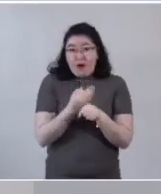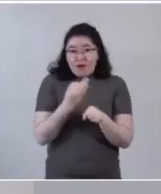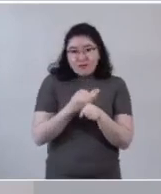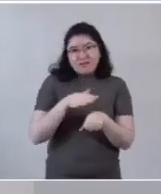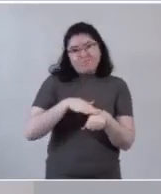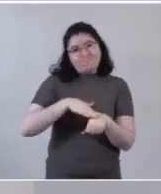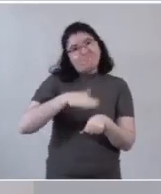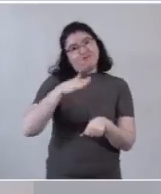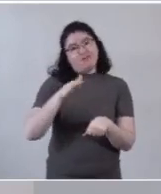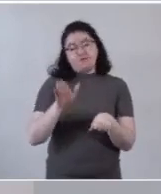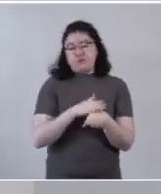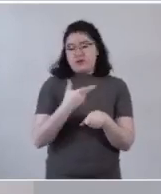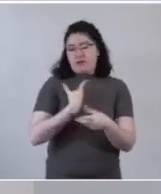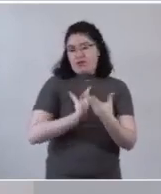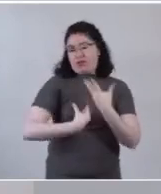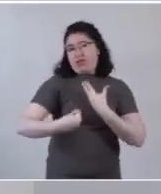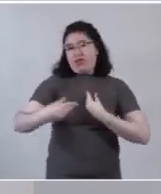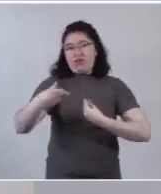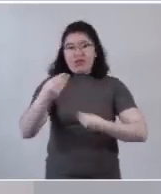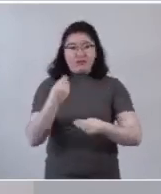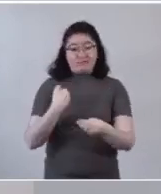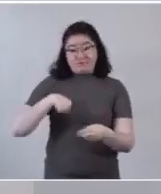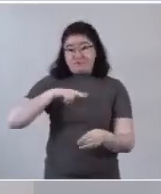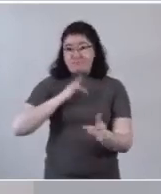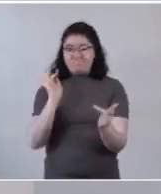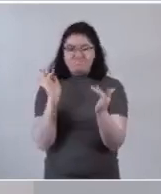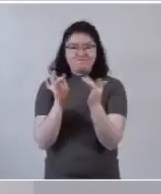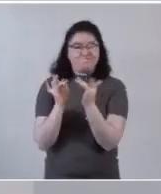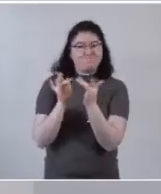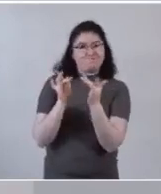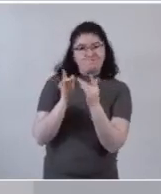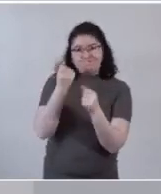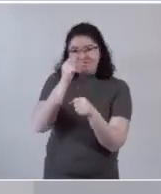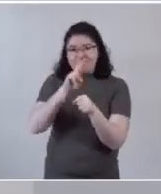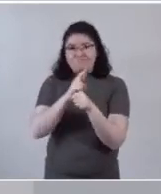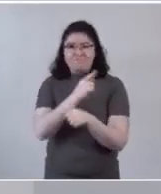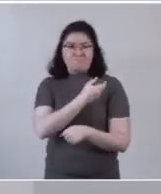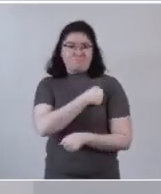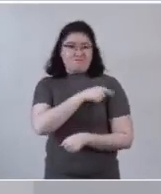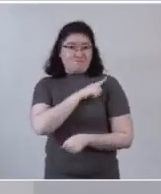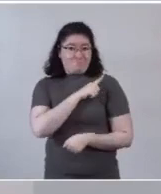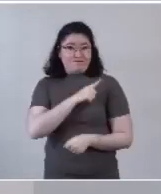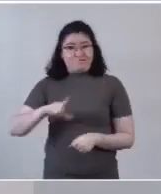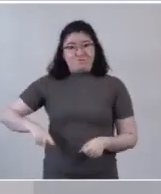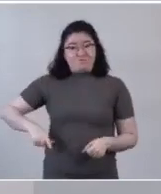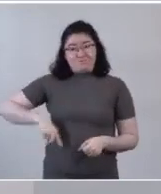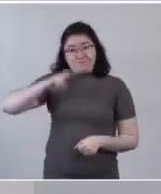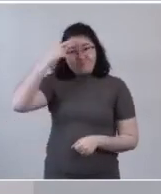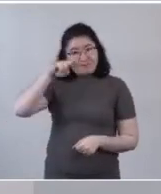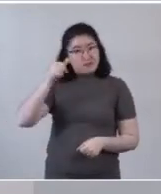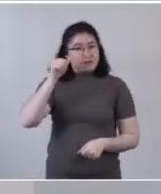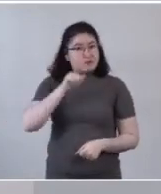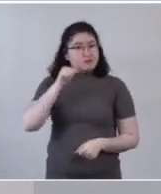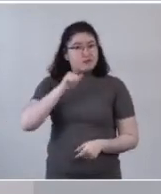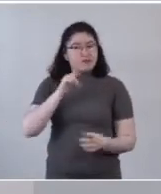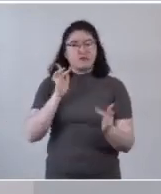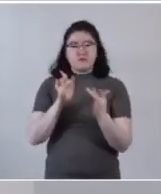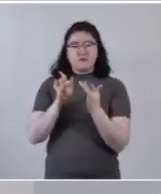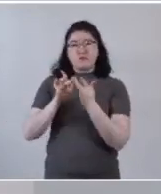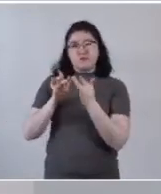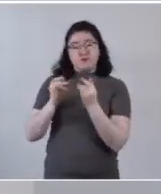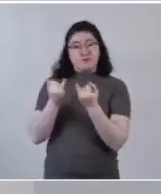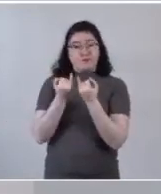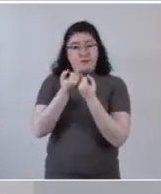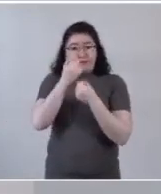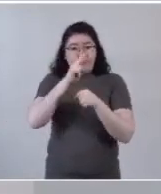en el tema de la epidemia, de la pandemia, hemos estado en contacto con la Secretaría de Salud del Gobierno de México permanentemente, igual que con la